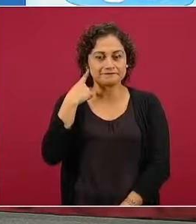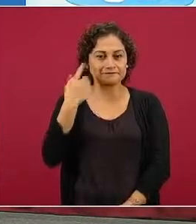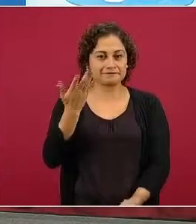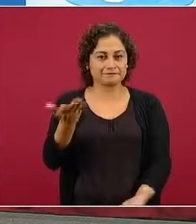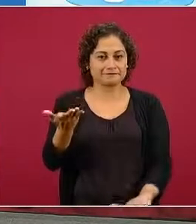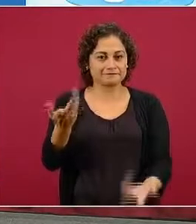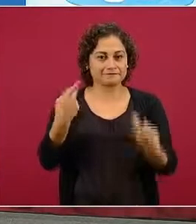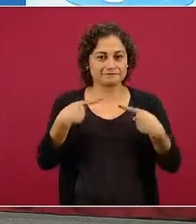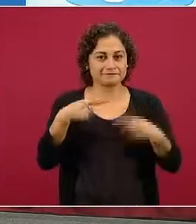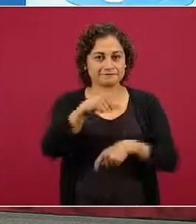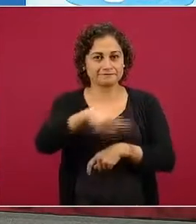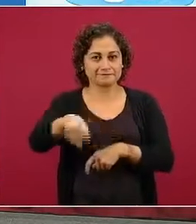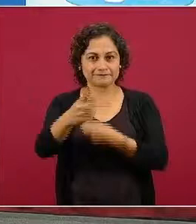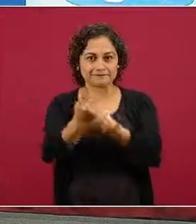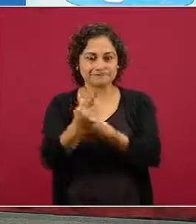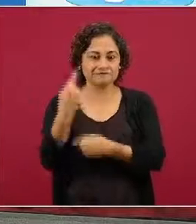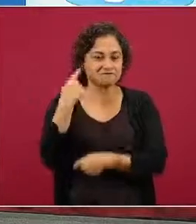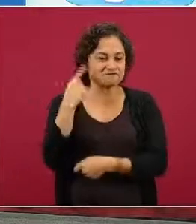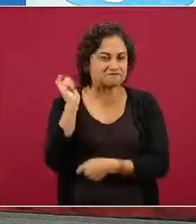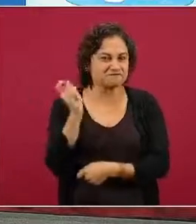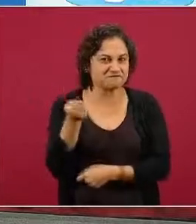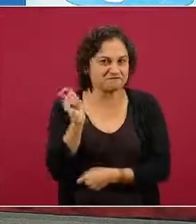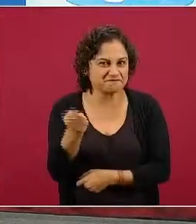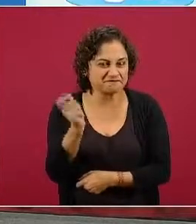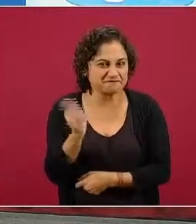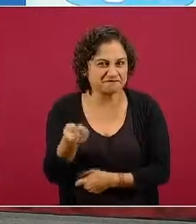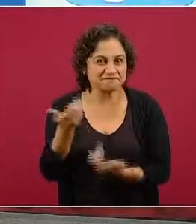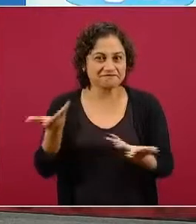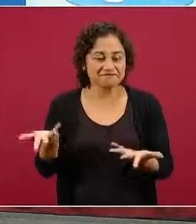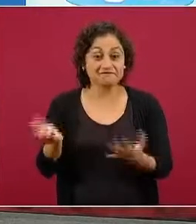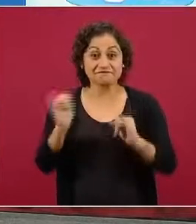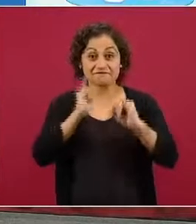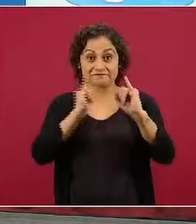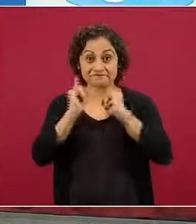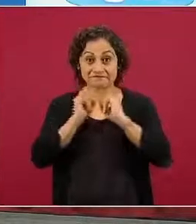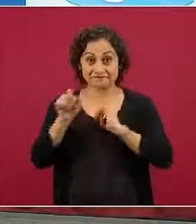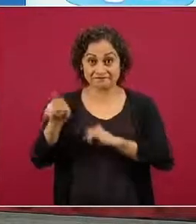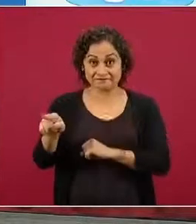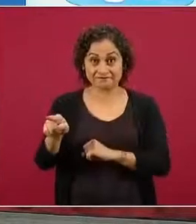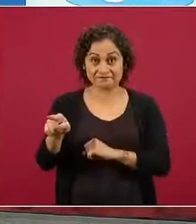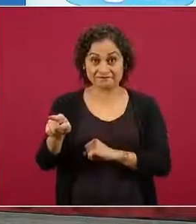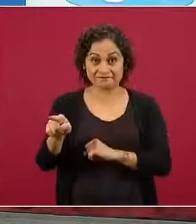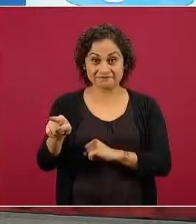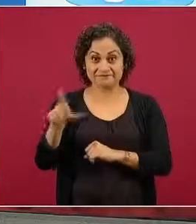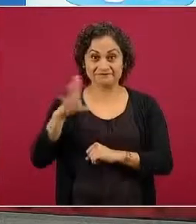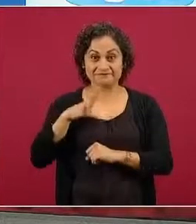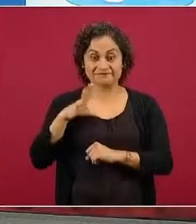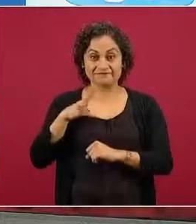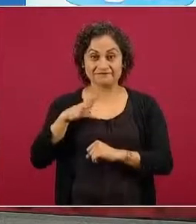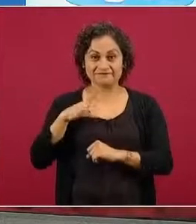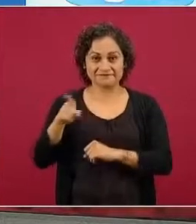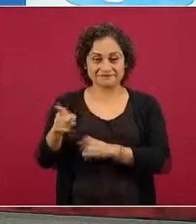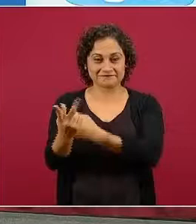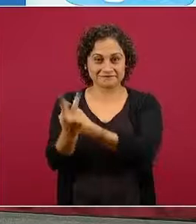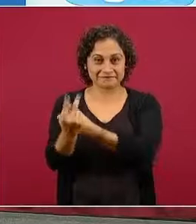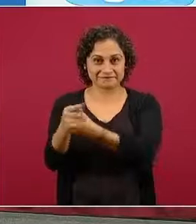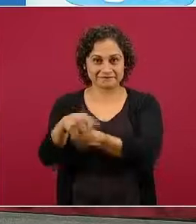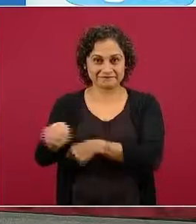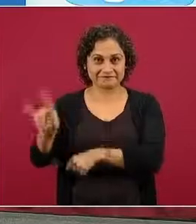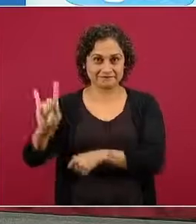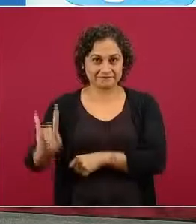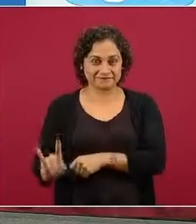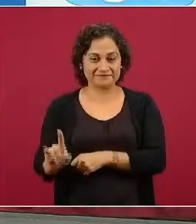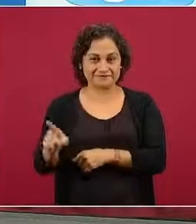Nadie en su casa me va a escuchar. Y las personas, intérpretes de lengua de señas mexicanas que están en su pantalla aquí a